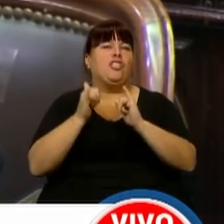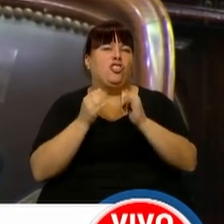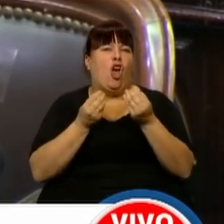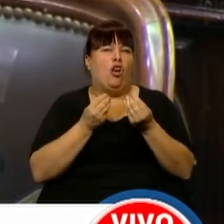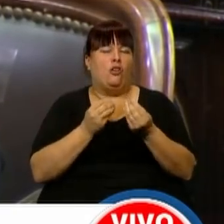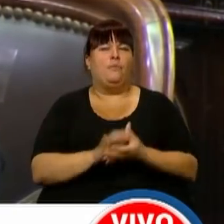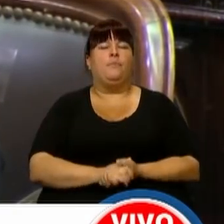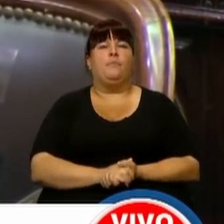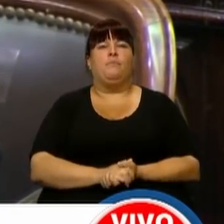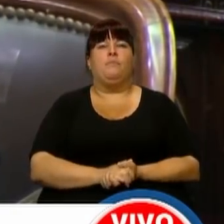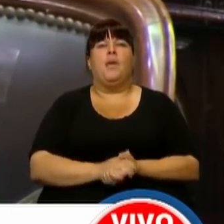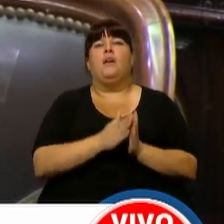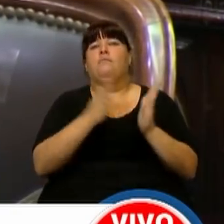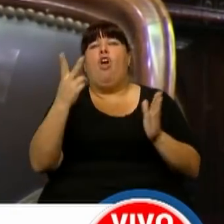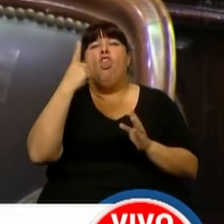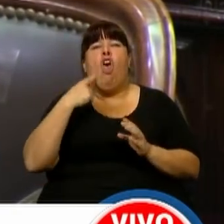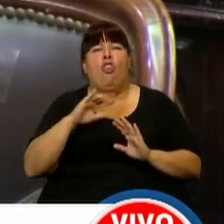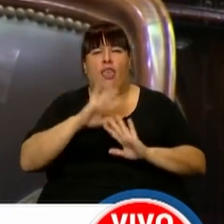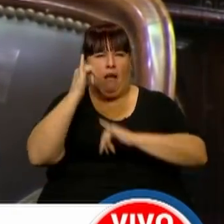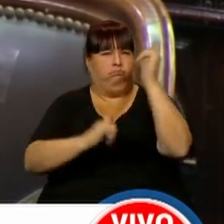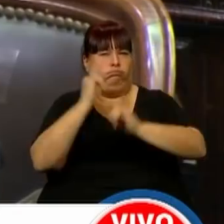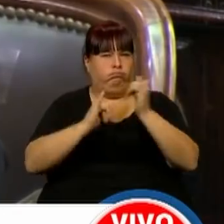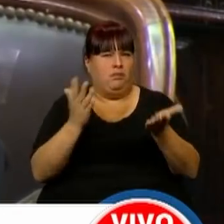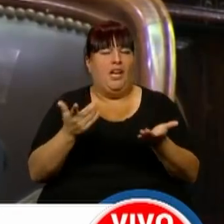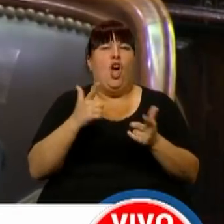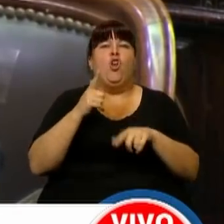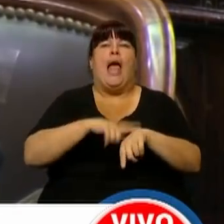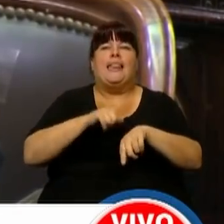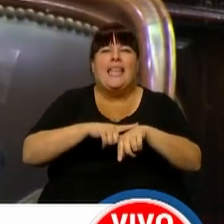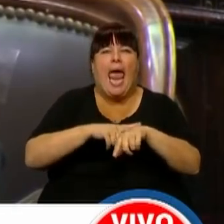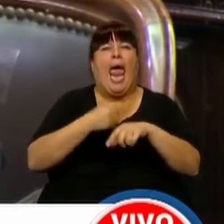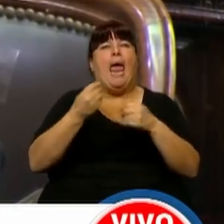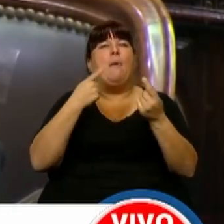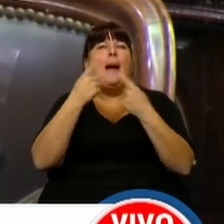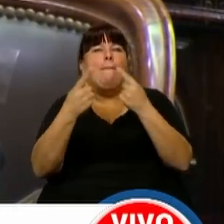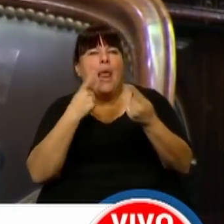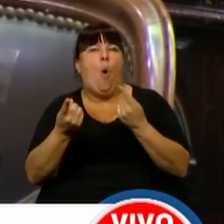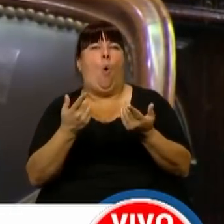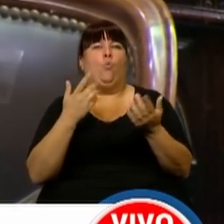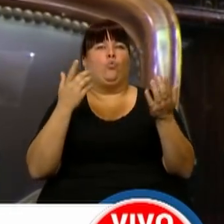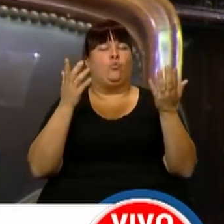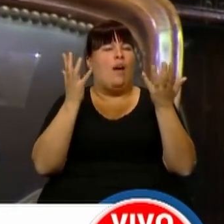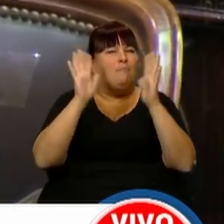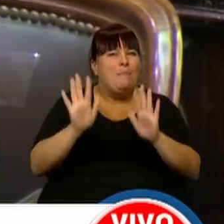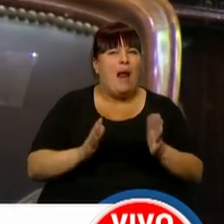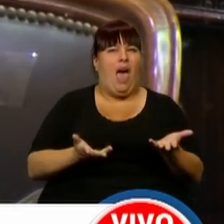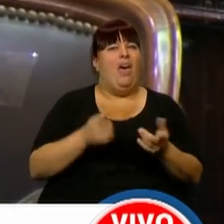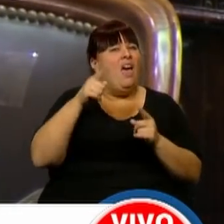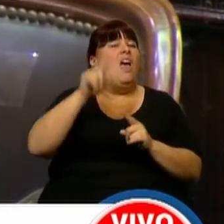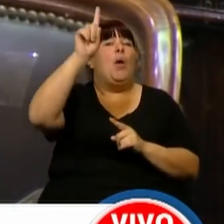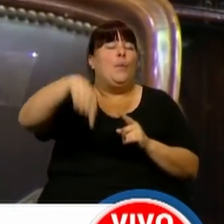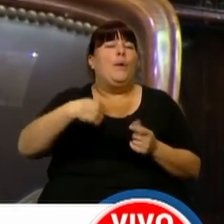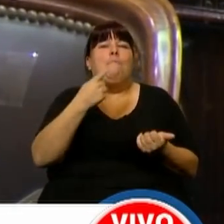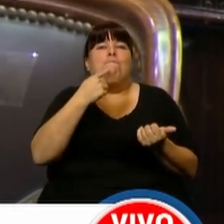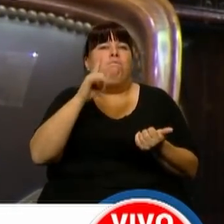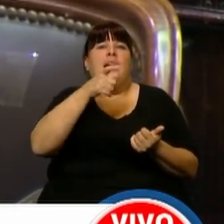a dar un informe. En el plazo de 2 días, sin que tengamos suficiente tiempo para hacer las preguntas. Y eso se materializó en una serie de